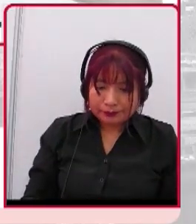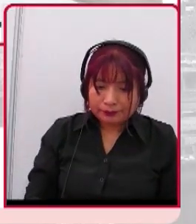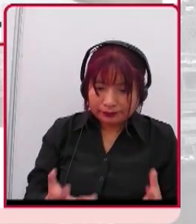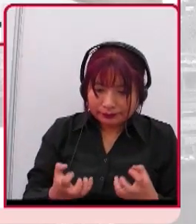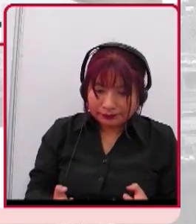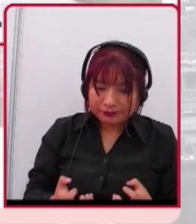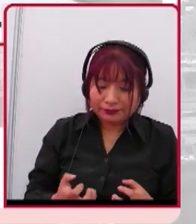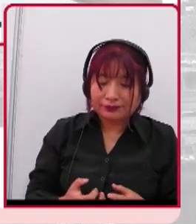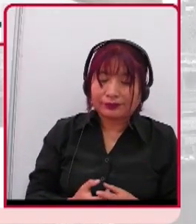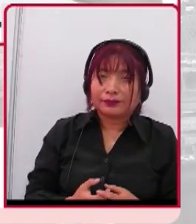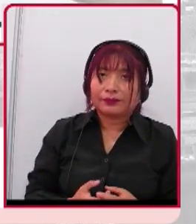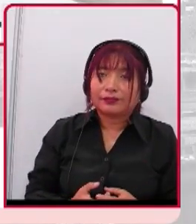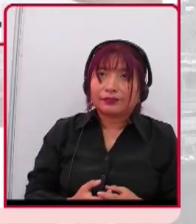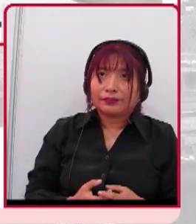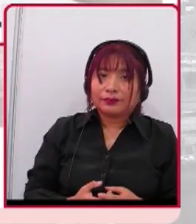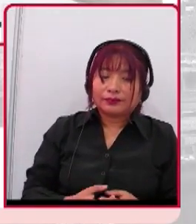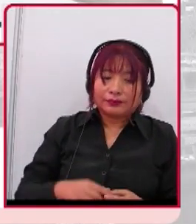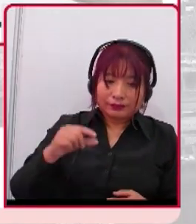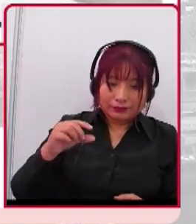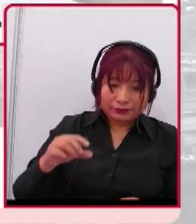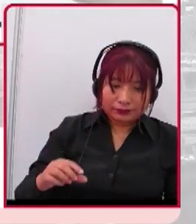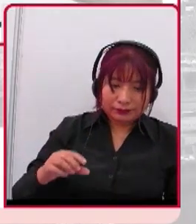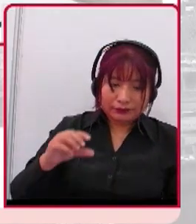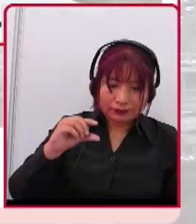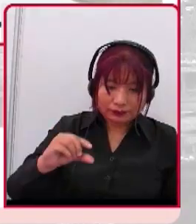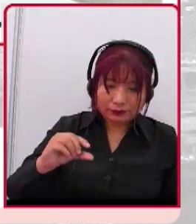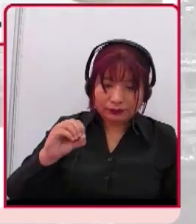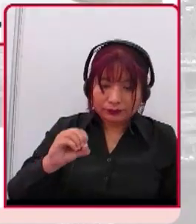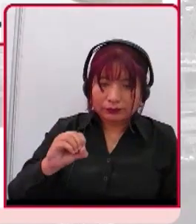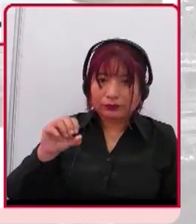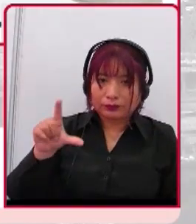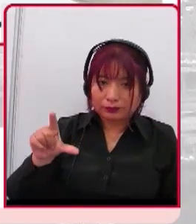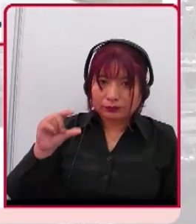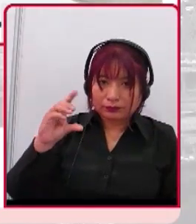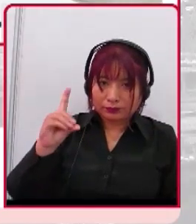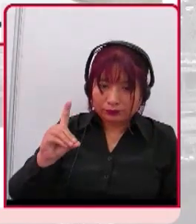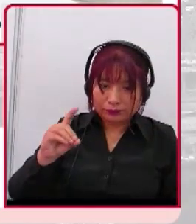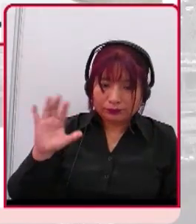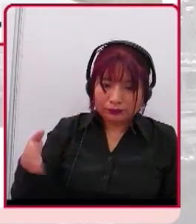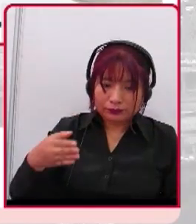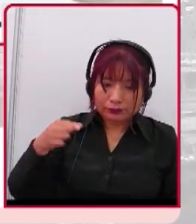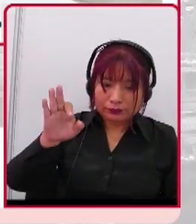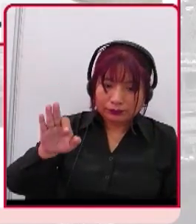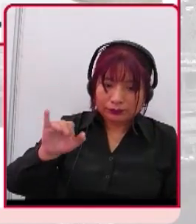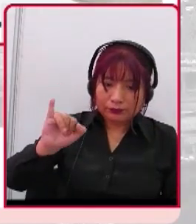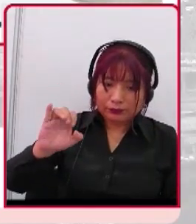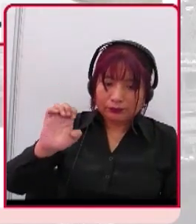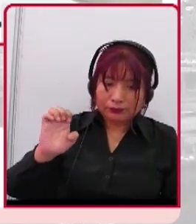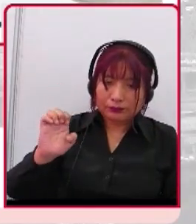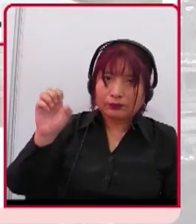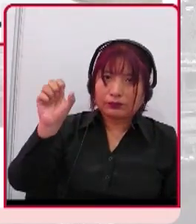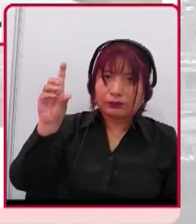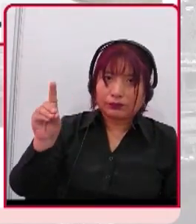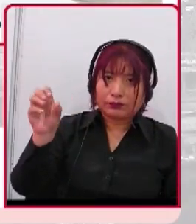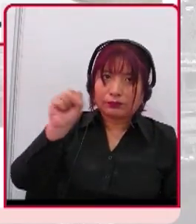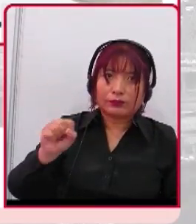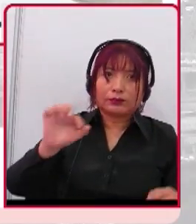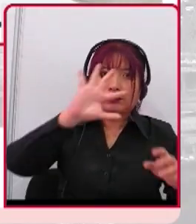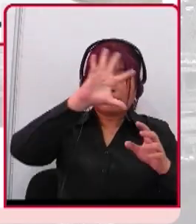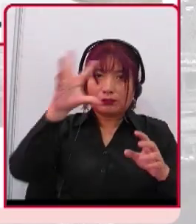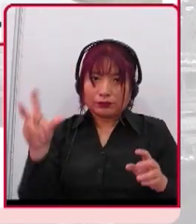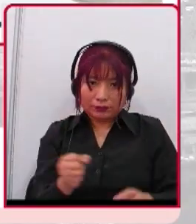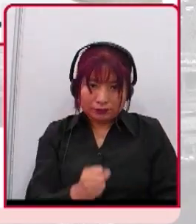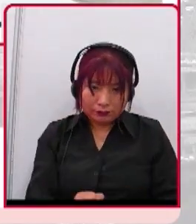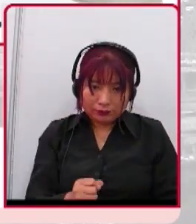nivel global, Goldfield, operación que tiene como base en Sudáfrica, tiene operaciones a